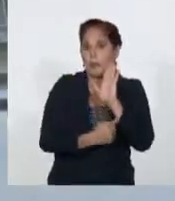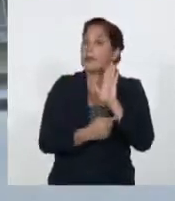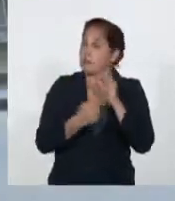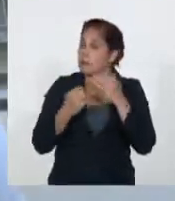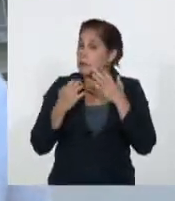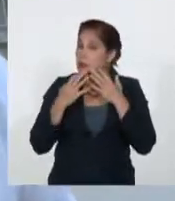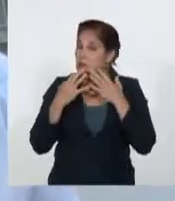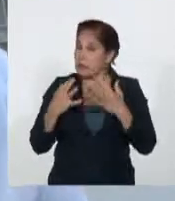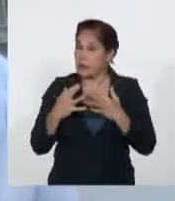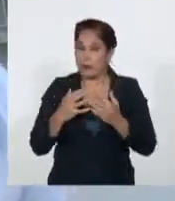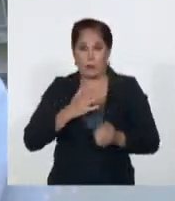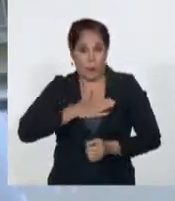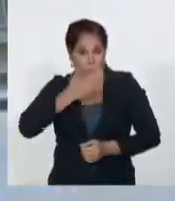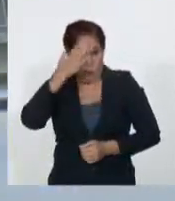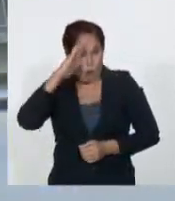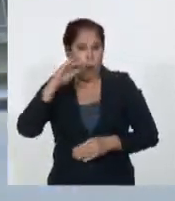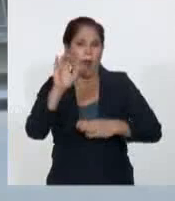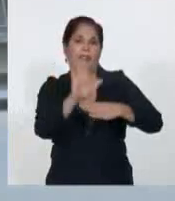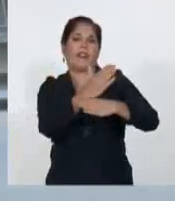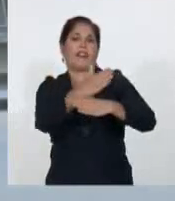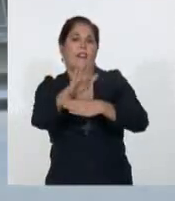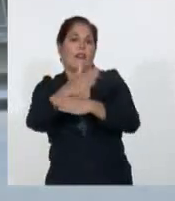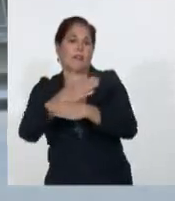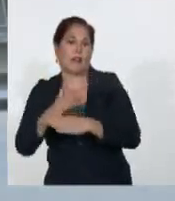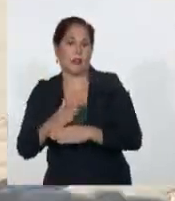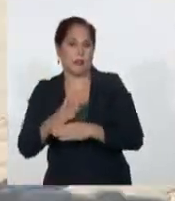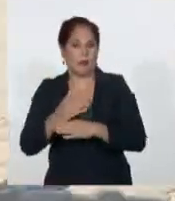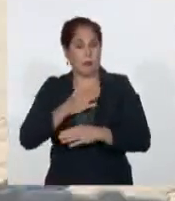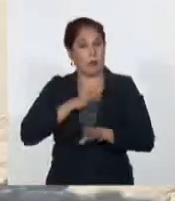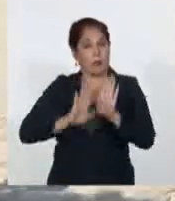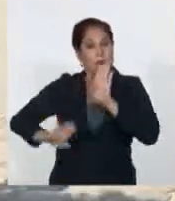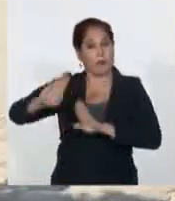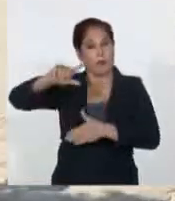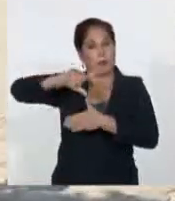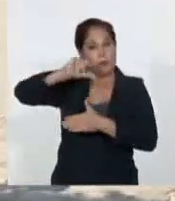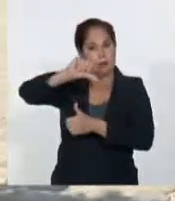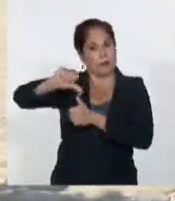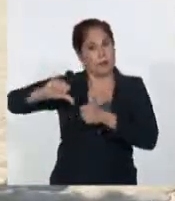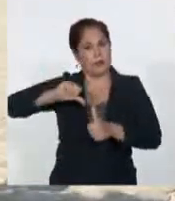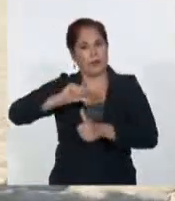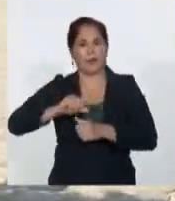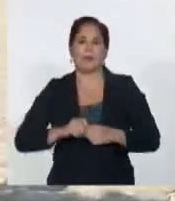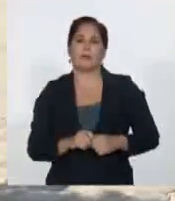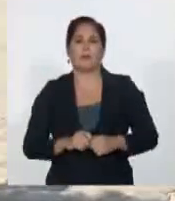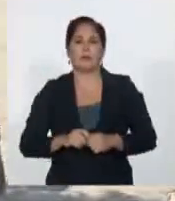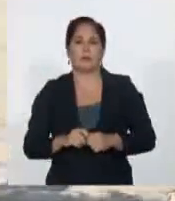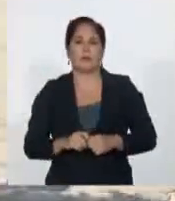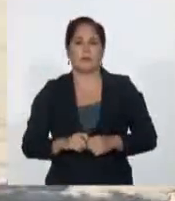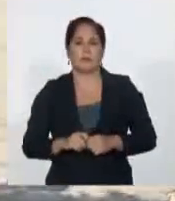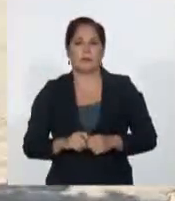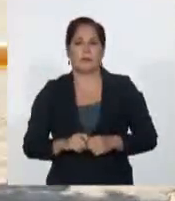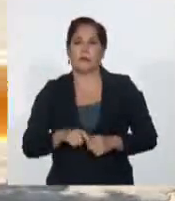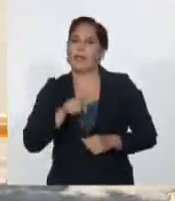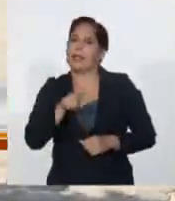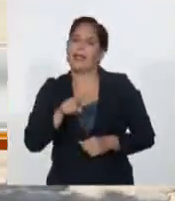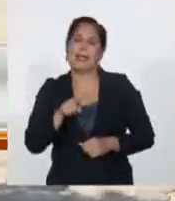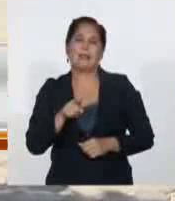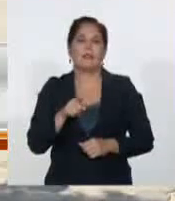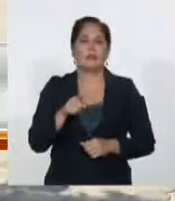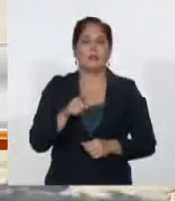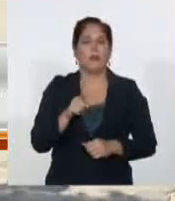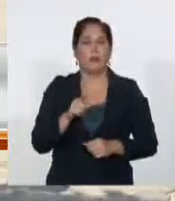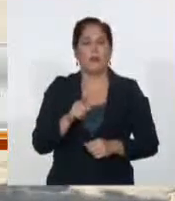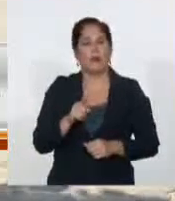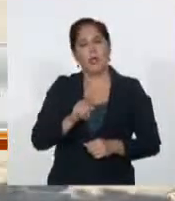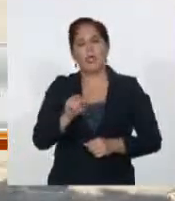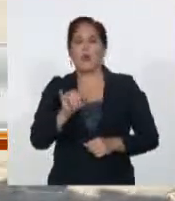como país y como parte de una región tenemos Esto no se ha manejado con la transparencia el diálogo